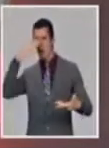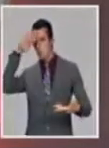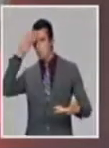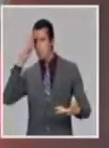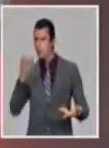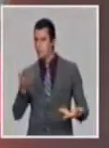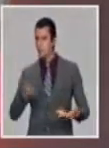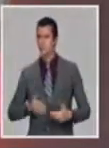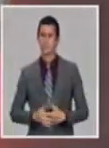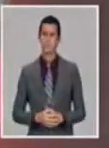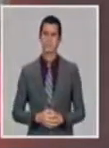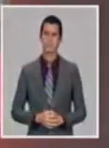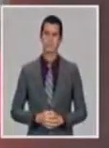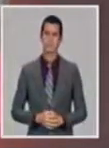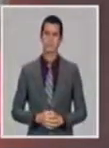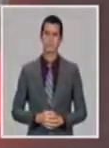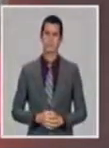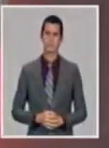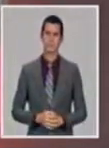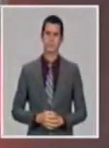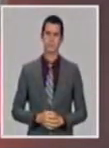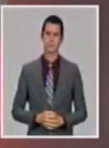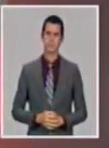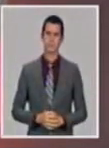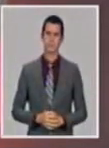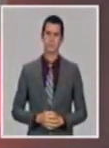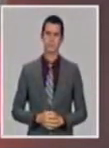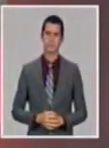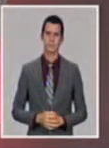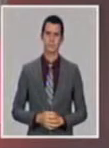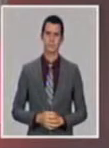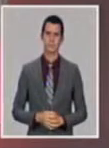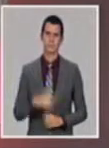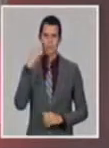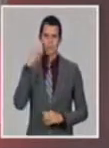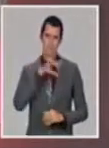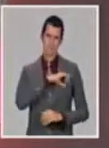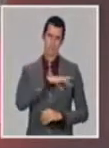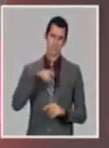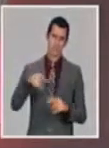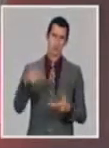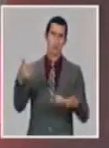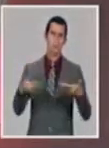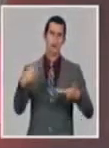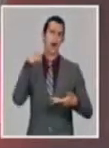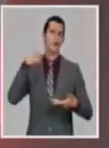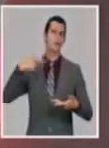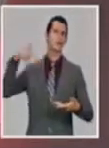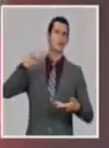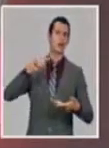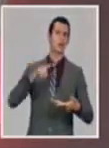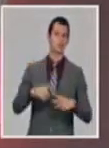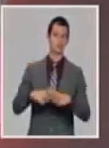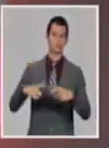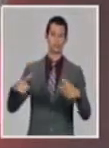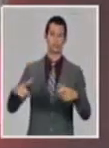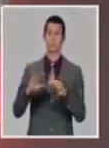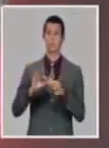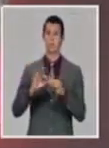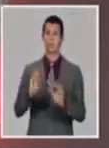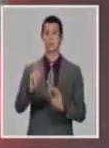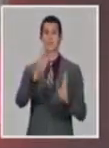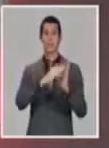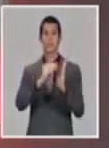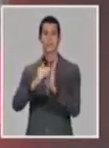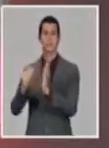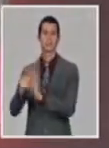primera ola del año pasado, y le empieza a poner en crisis el sistema sanitario, sobre todo para la atención a los pacientes graves.